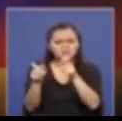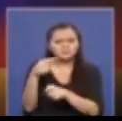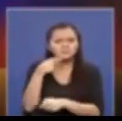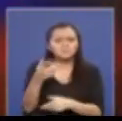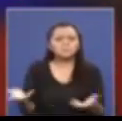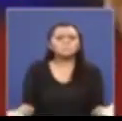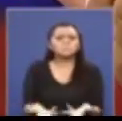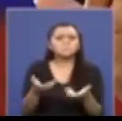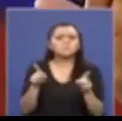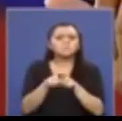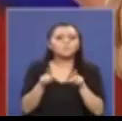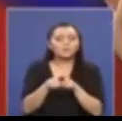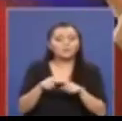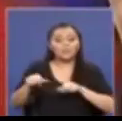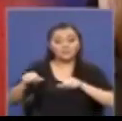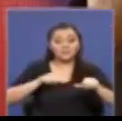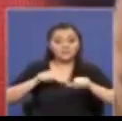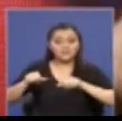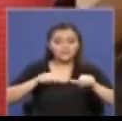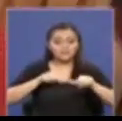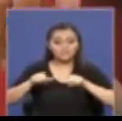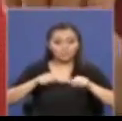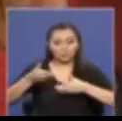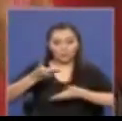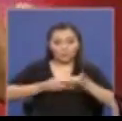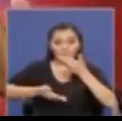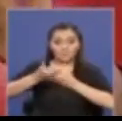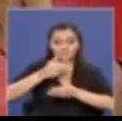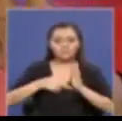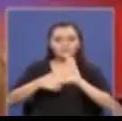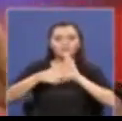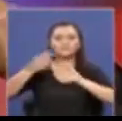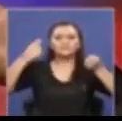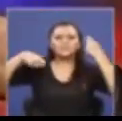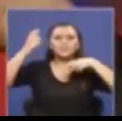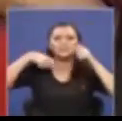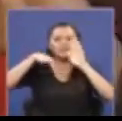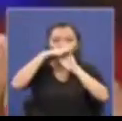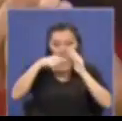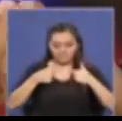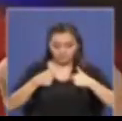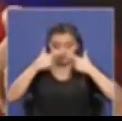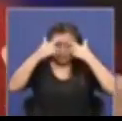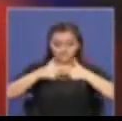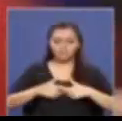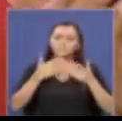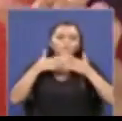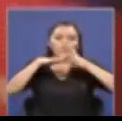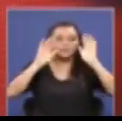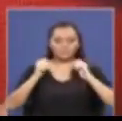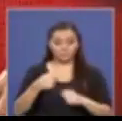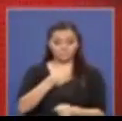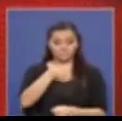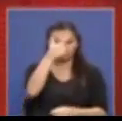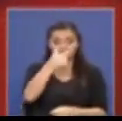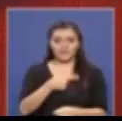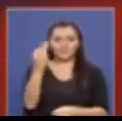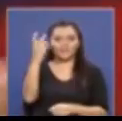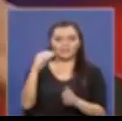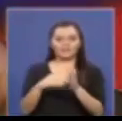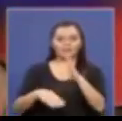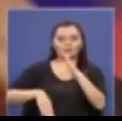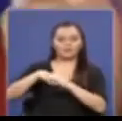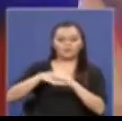viene de los que están registrados como comerciantes y el registro de ventas que tienen. Entonces, hay comerciantes que venden hasta 20 mil